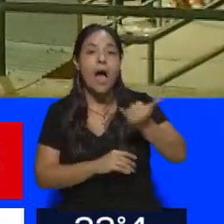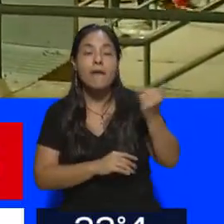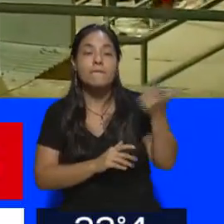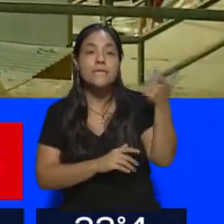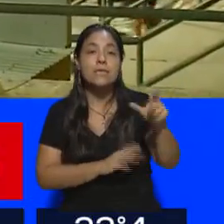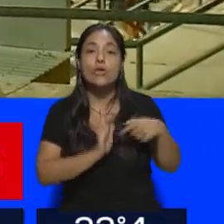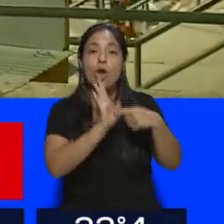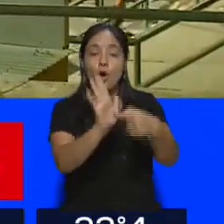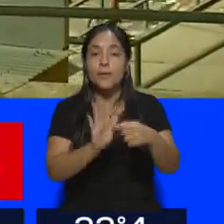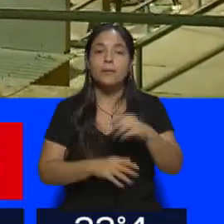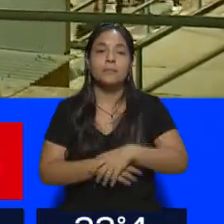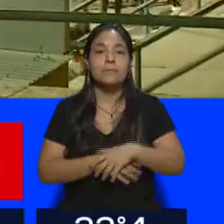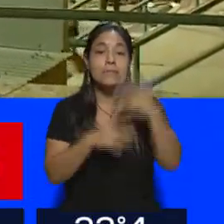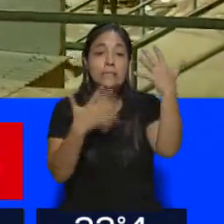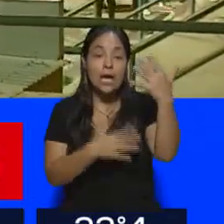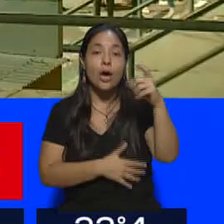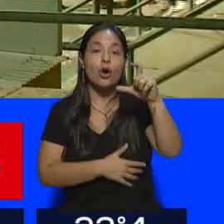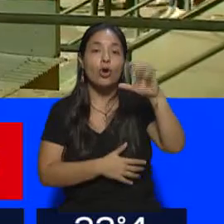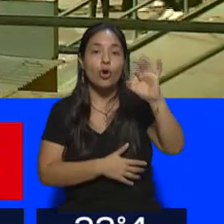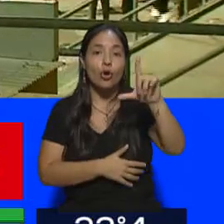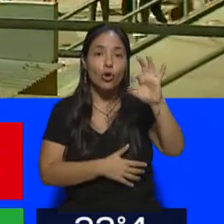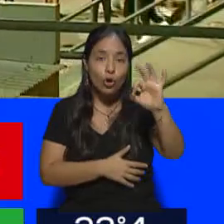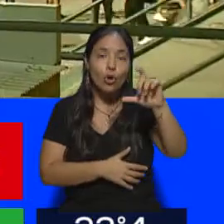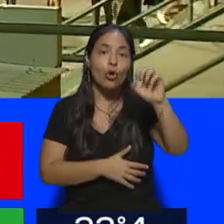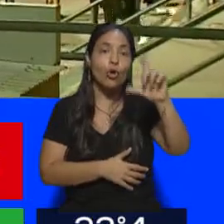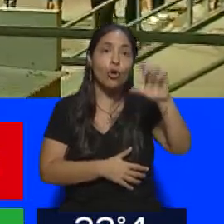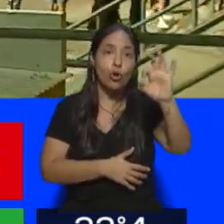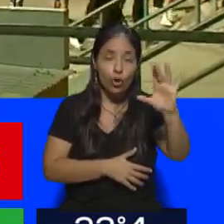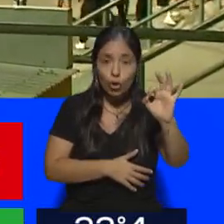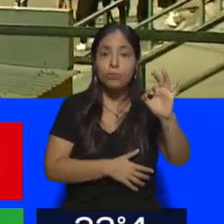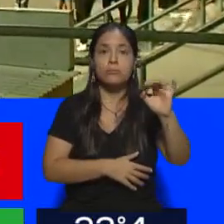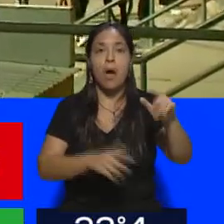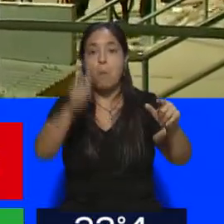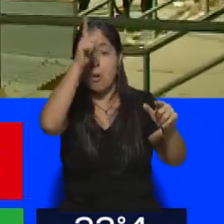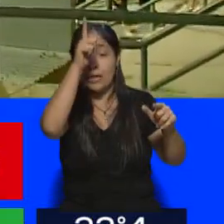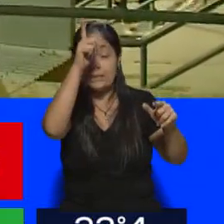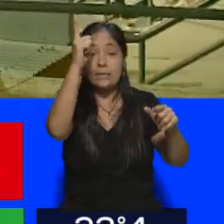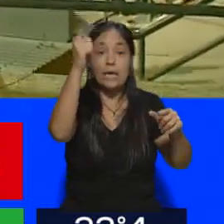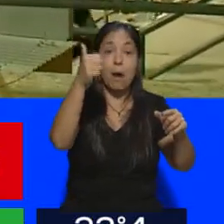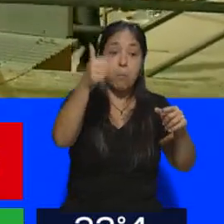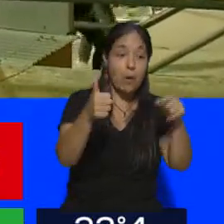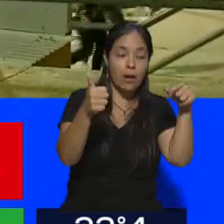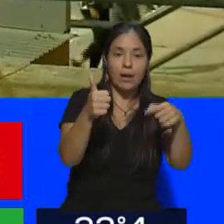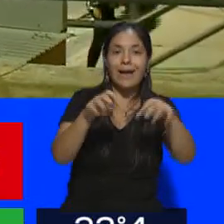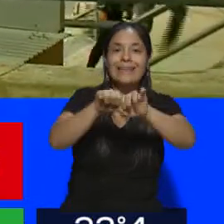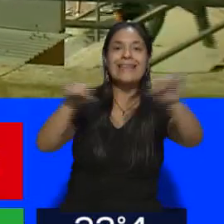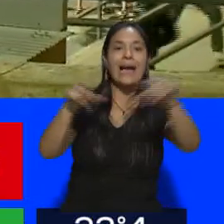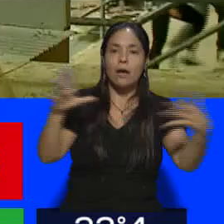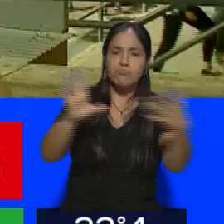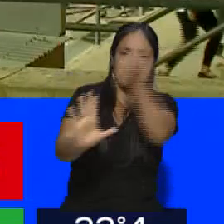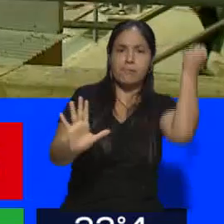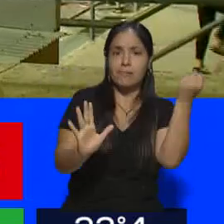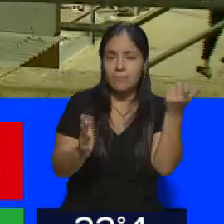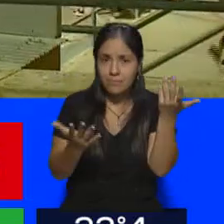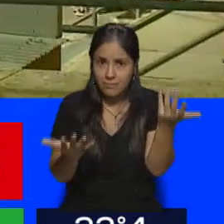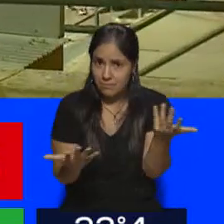un hincha del Colo-Colo hasta se animó a arrebatarle la itaca a un policía. Imagínense ustedes con el grado de violencia que